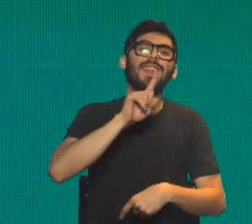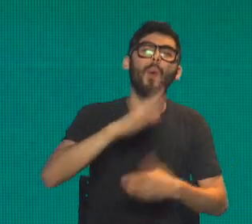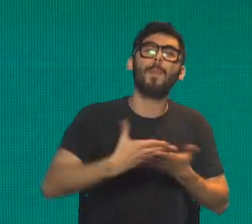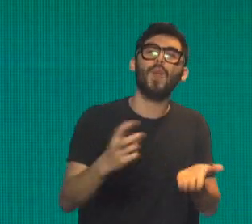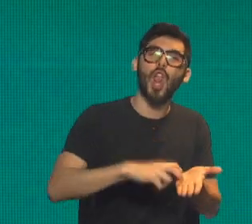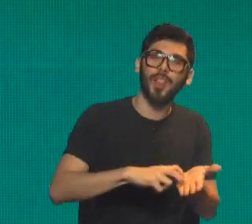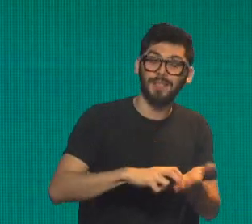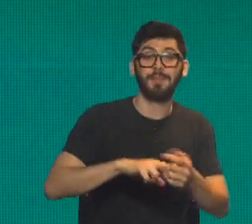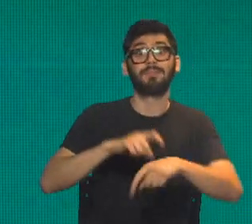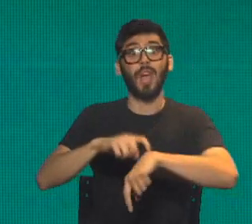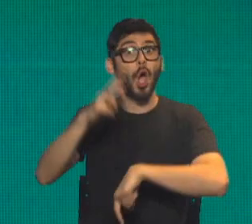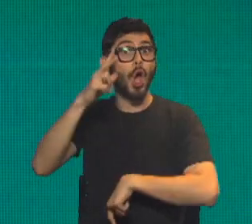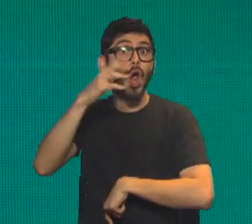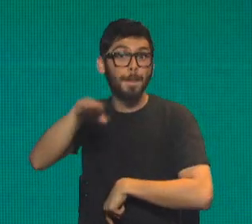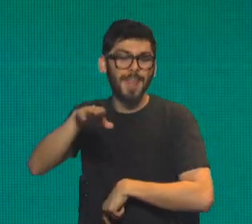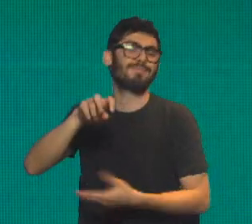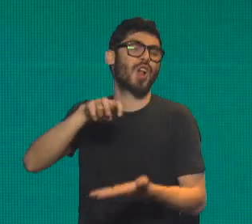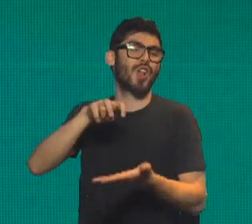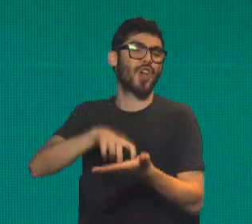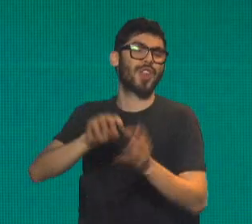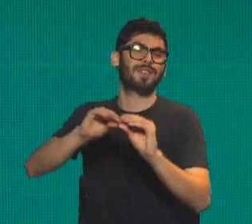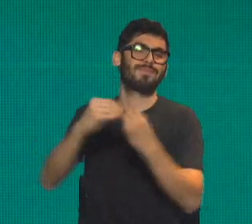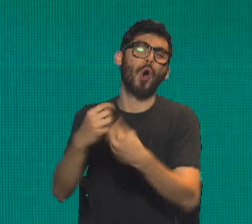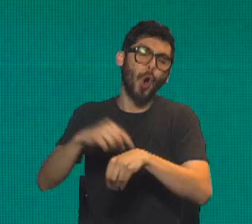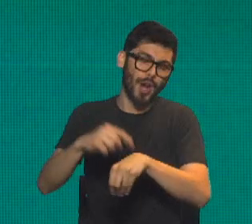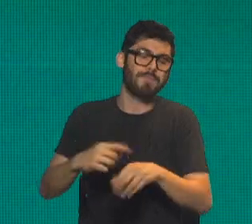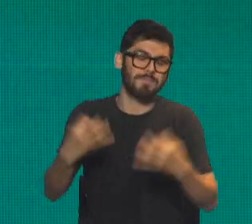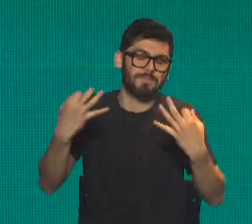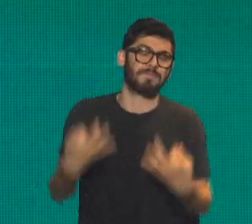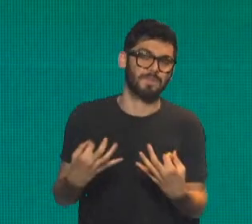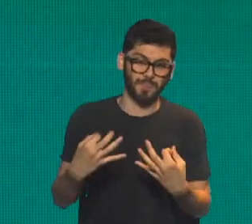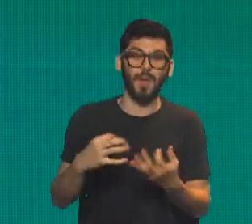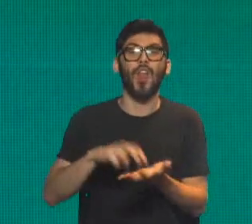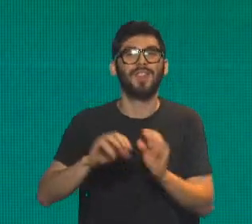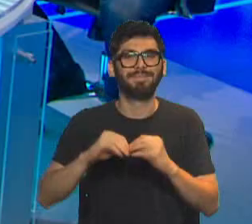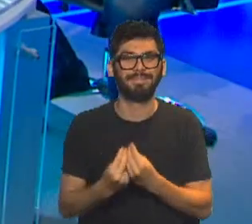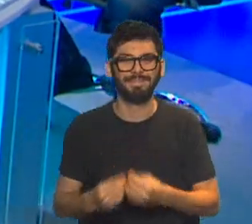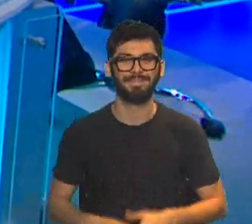y a las 20:30 mañana, sí, en nuestro horario usual, con cierre de edición.